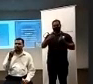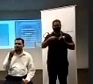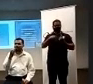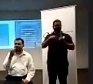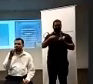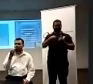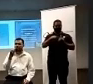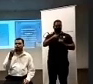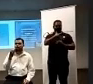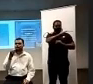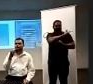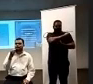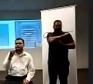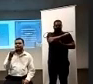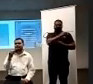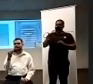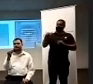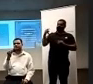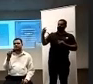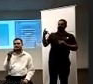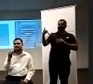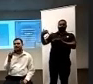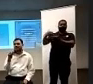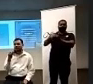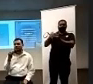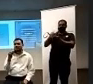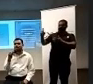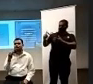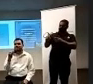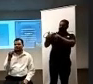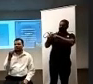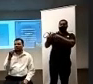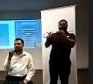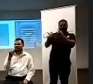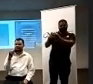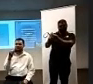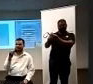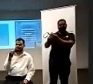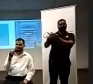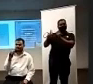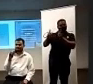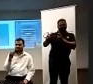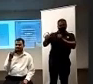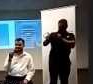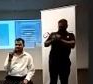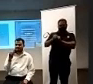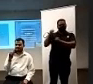Eso en mi caso no pasó. La persona en ese momento estaba conmigo, se vacunó 3 meses después.